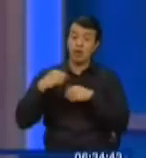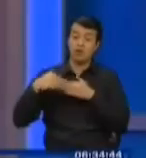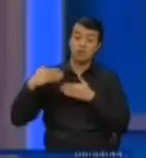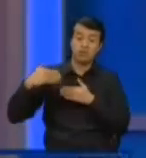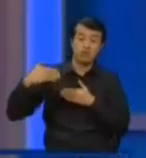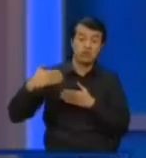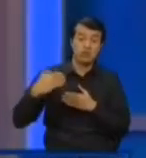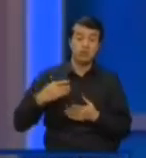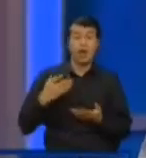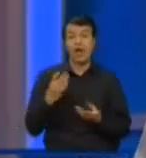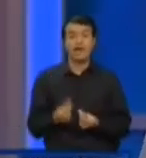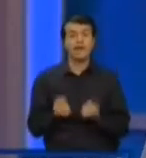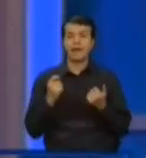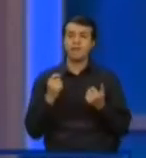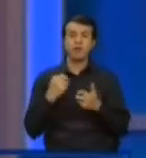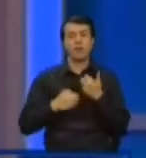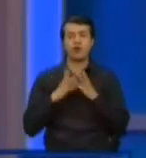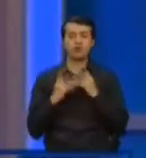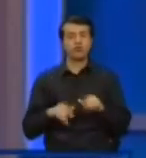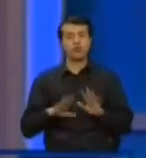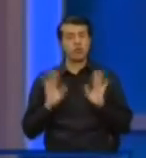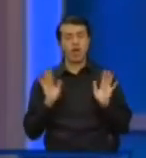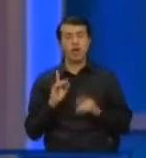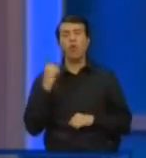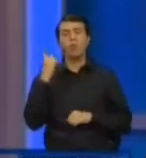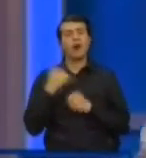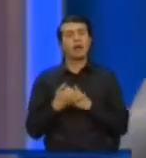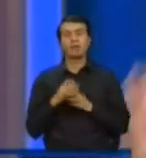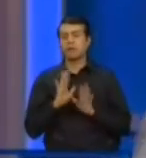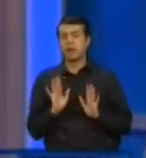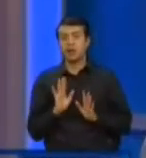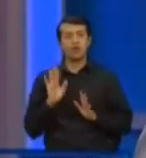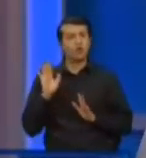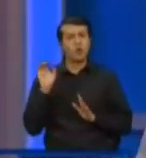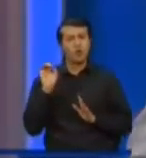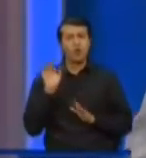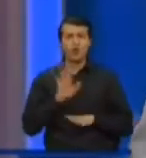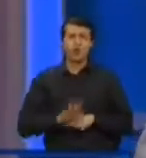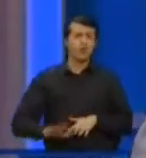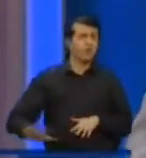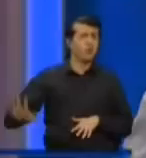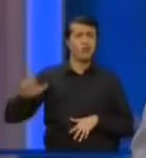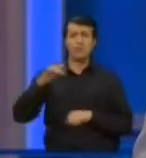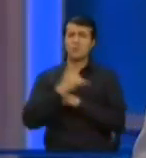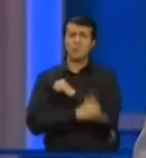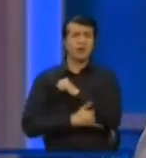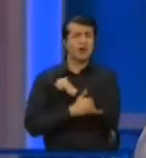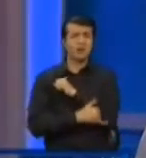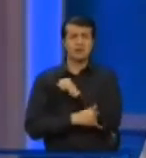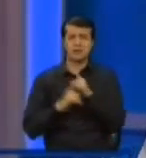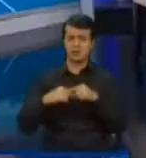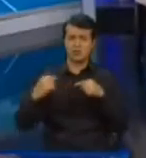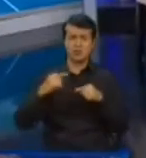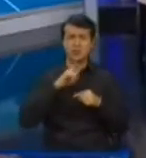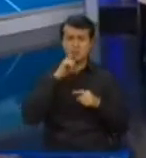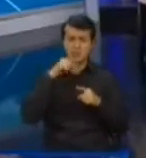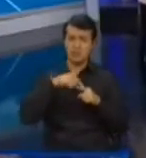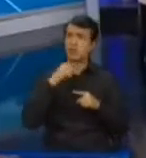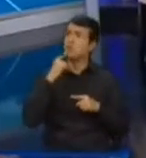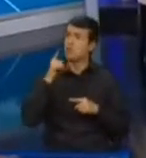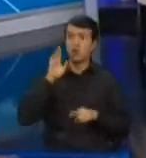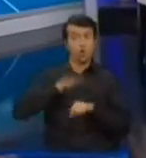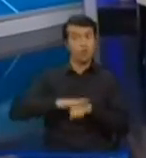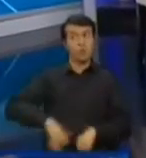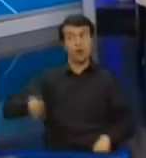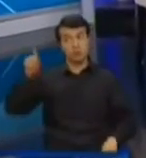no es transitorio, esto no es solamente de unos países. En todos los países la oposición le echa la culpa, no sabe cuánto tiempo le echa al gobierno,